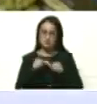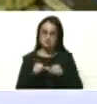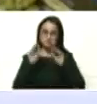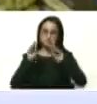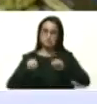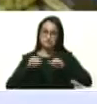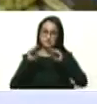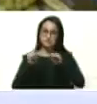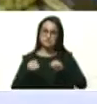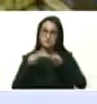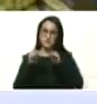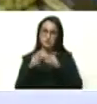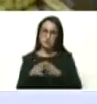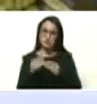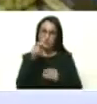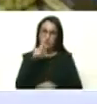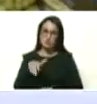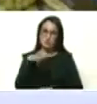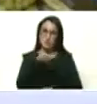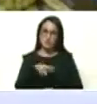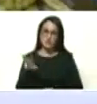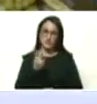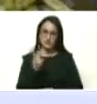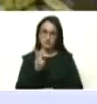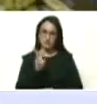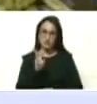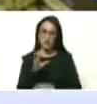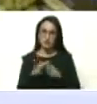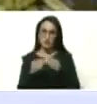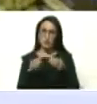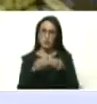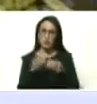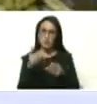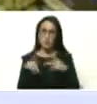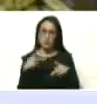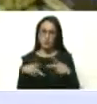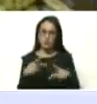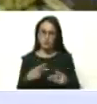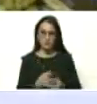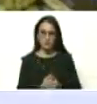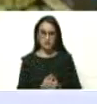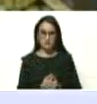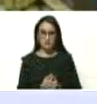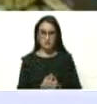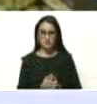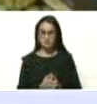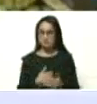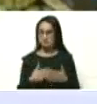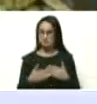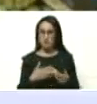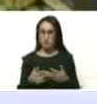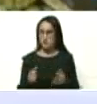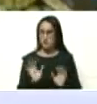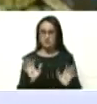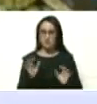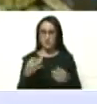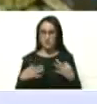a todo el pueblo de Venezuela, a todos los sectores productivos, sin distingo de ningún